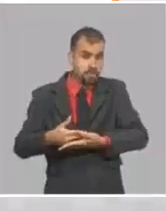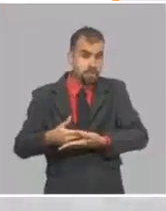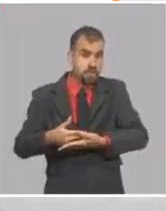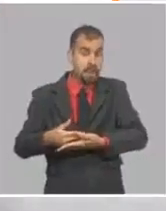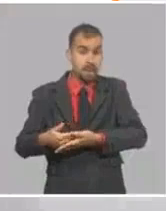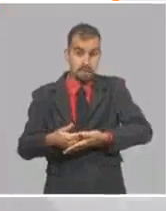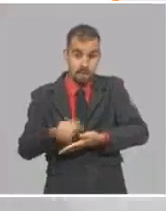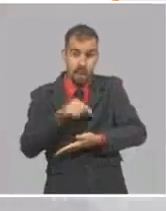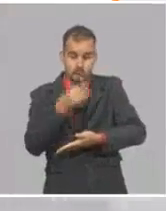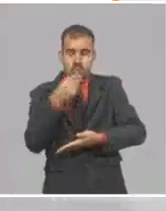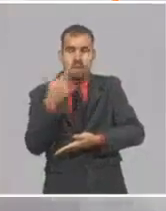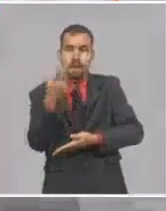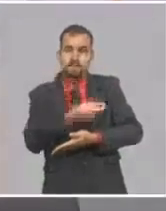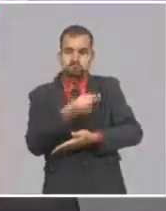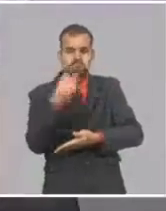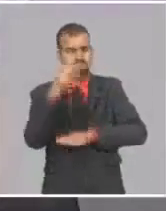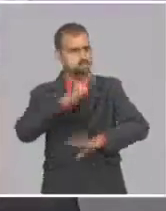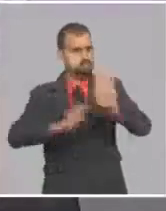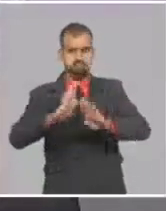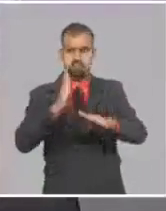esto por citar solamente tres de las grandes ventas entonces